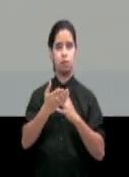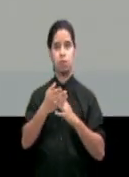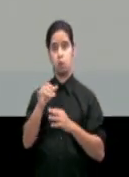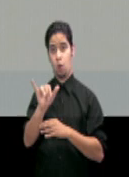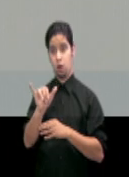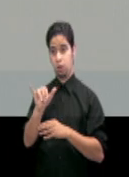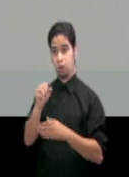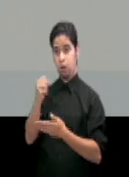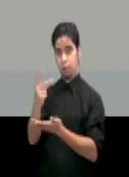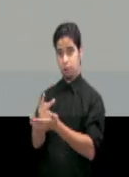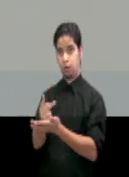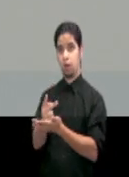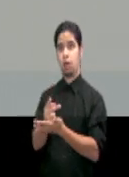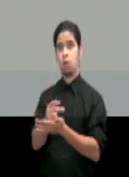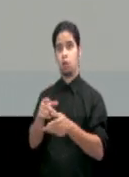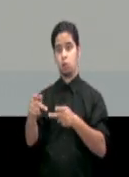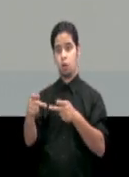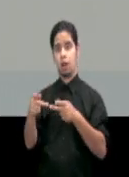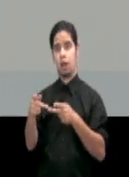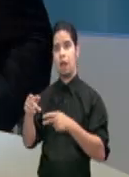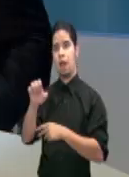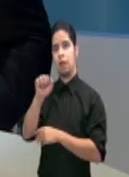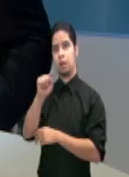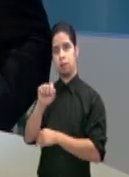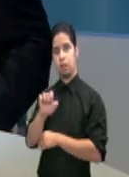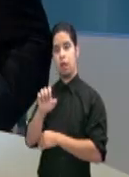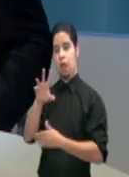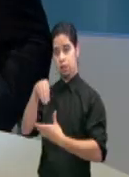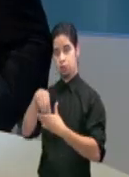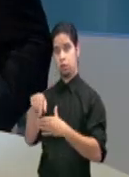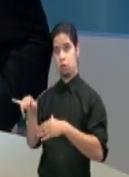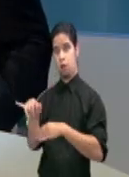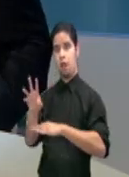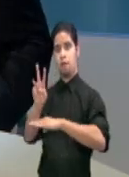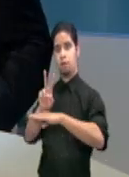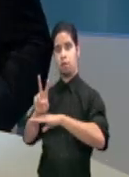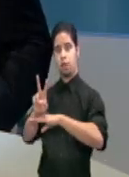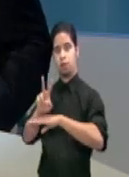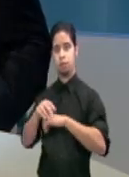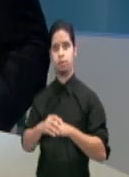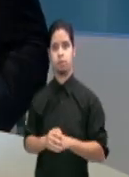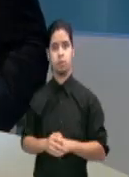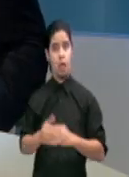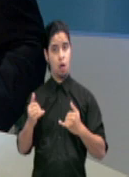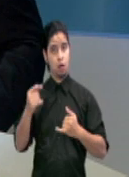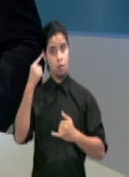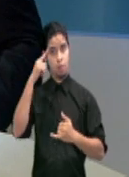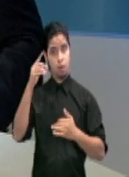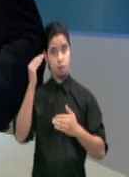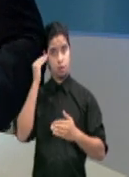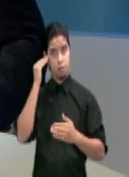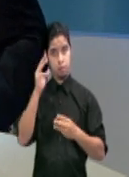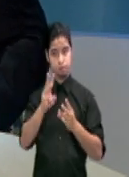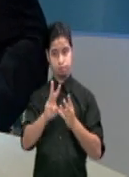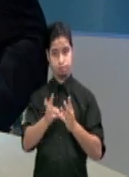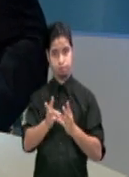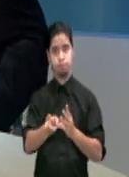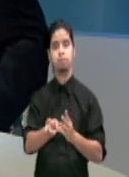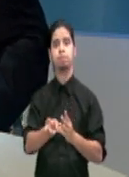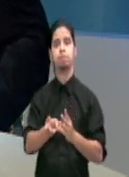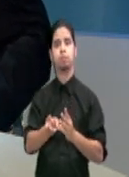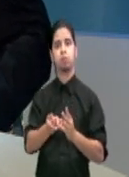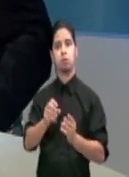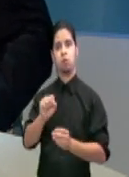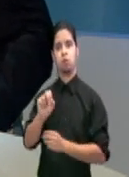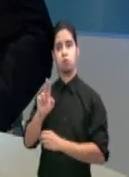de la isla, incluyendo Vieques. Y para conocer cómo están las condiciones del tiempo, pasamos con nuestra meteoróloga, Suheily López